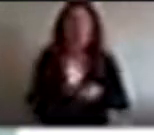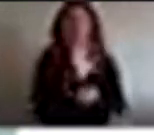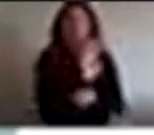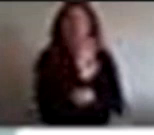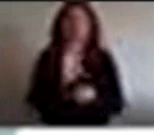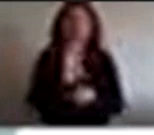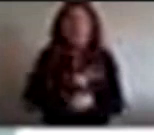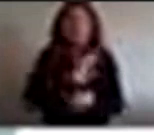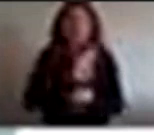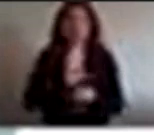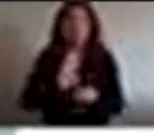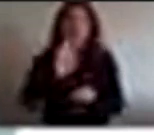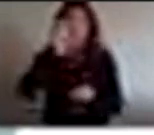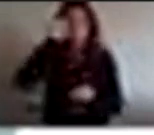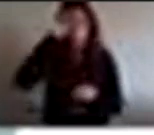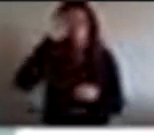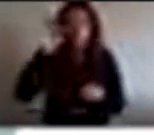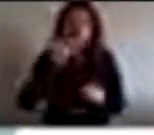inclusión laboral,